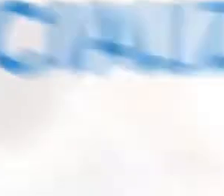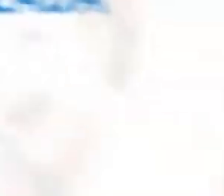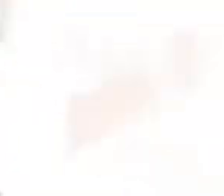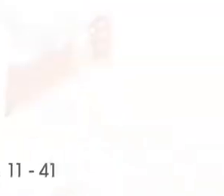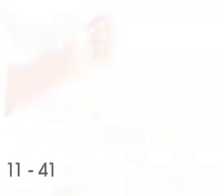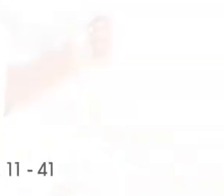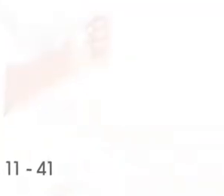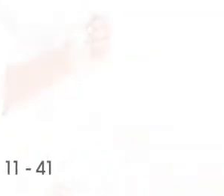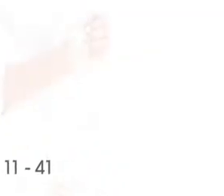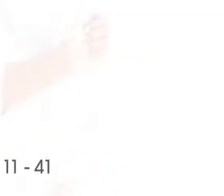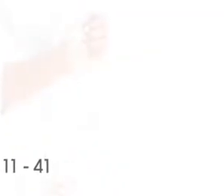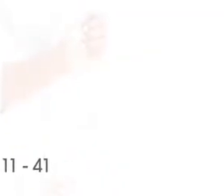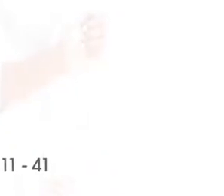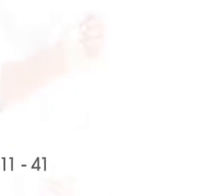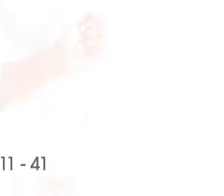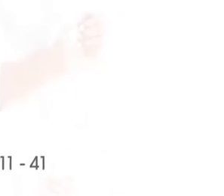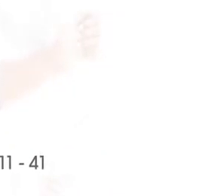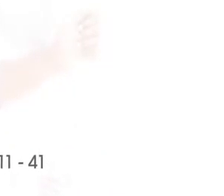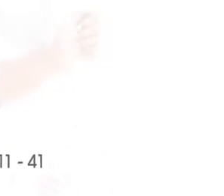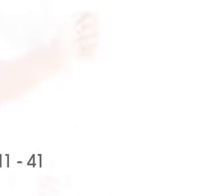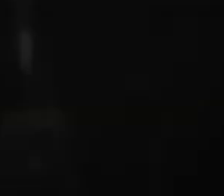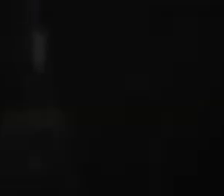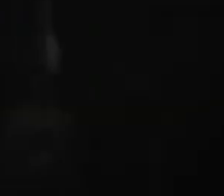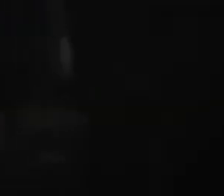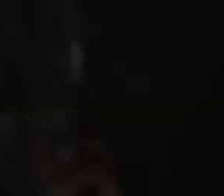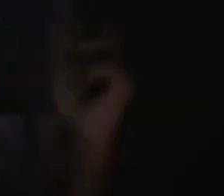Chrome, odontología especializada.